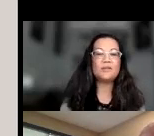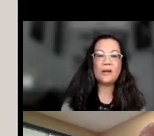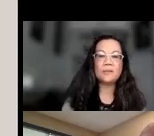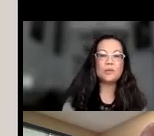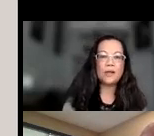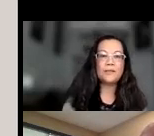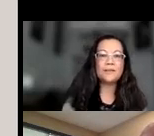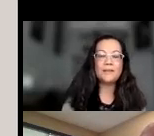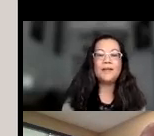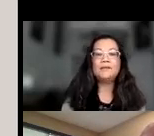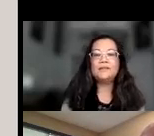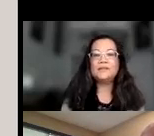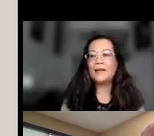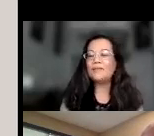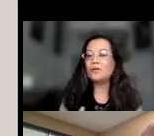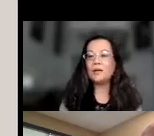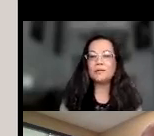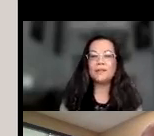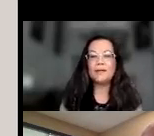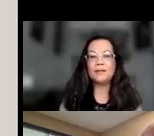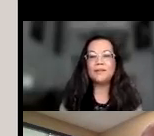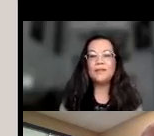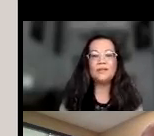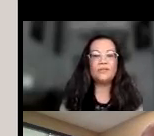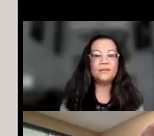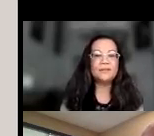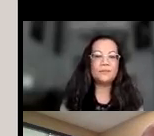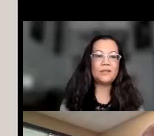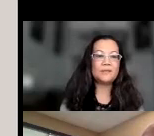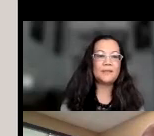ellos para conceptualizar los proyectos de subvenciones